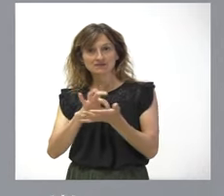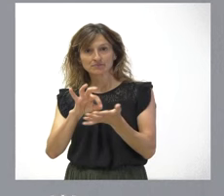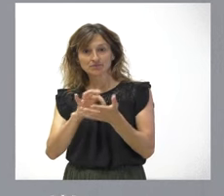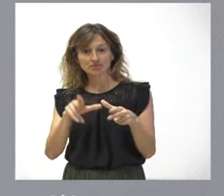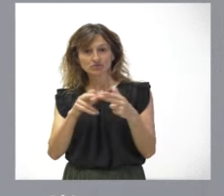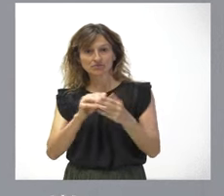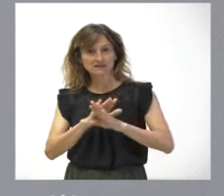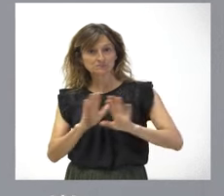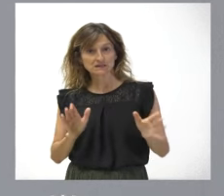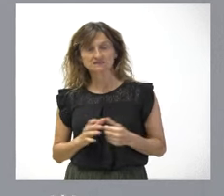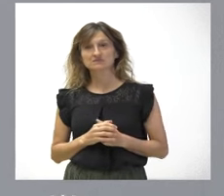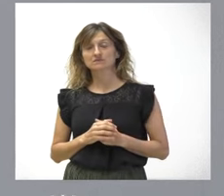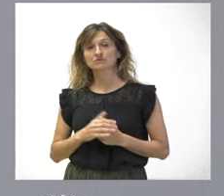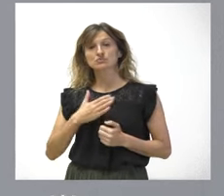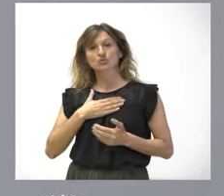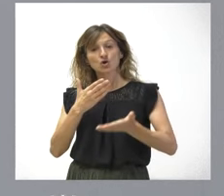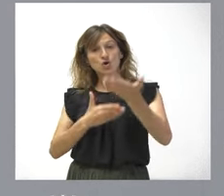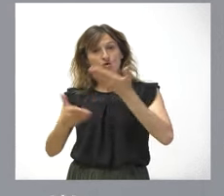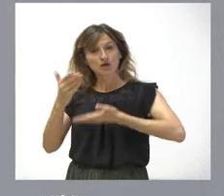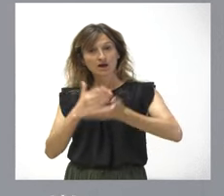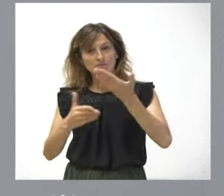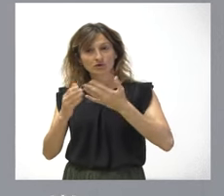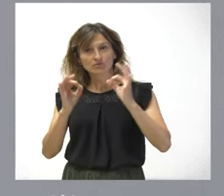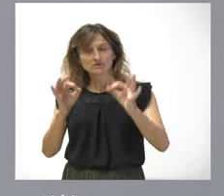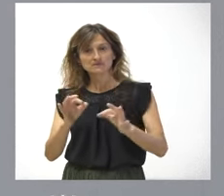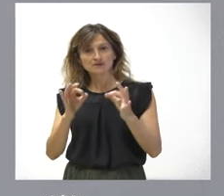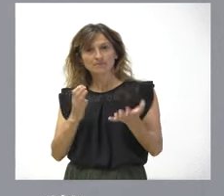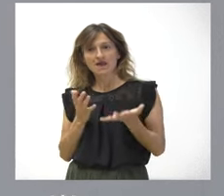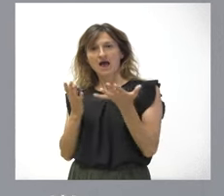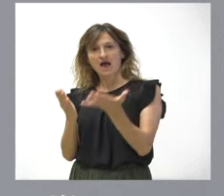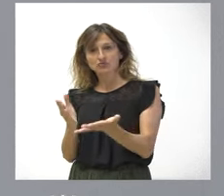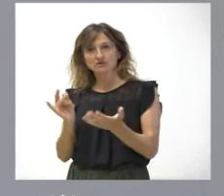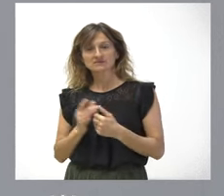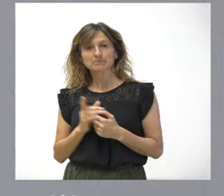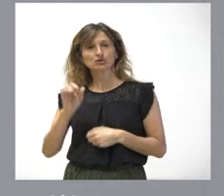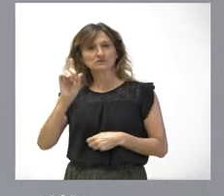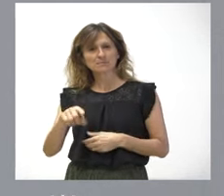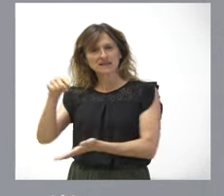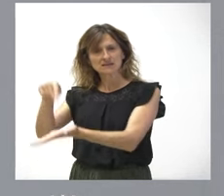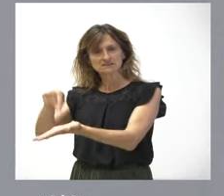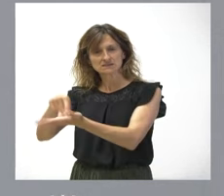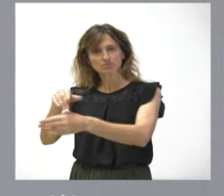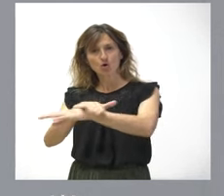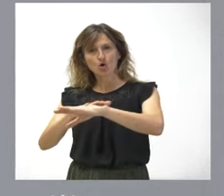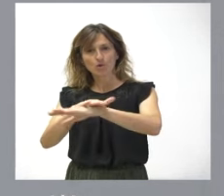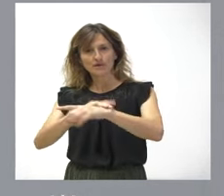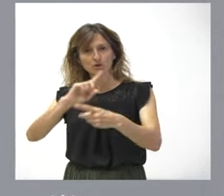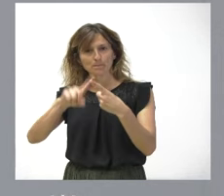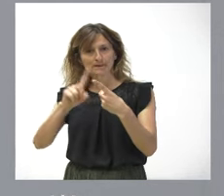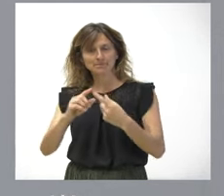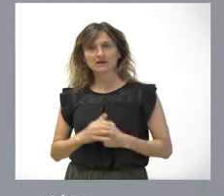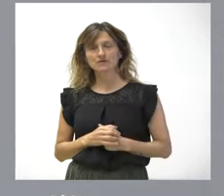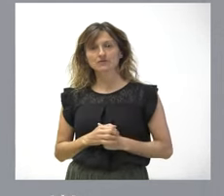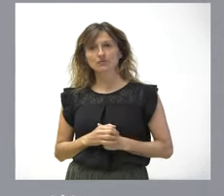sociales por tanto nuestra colaboración va a estar siempre en forma de mano tendida pero también exigimos a el gobierno primero que